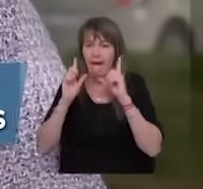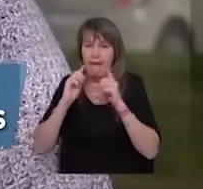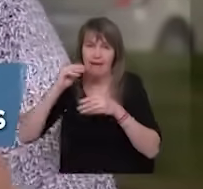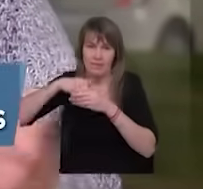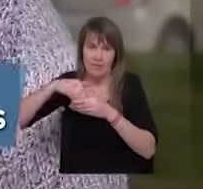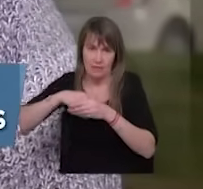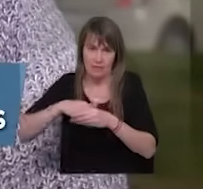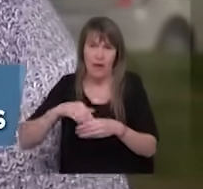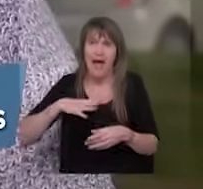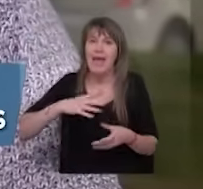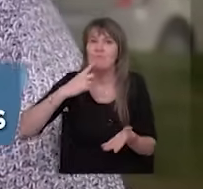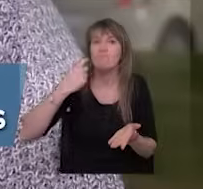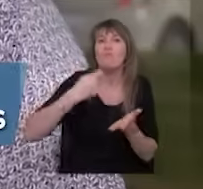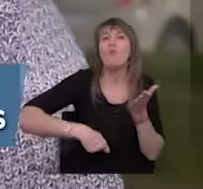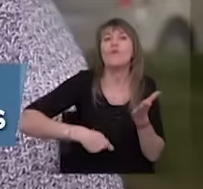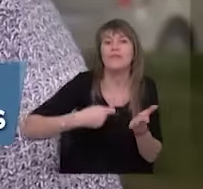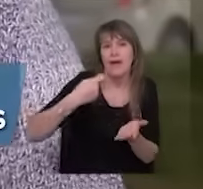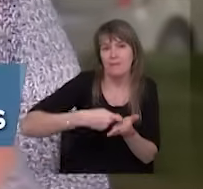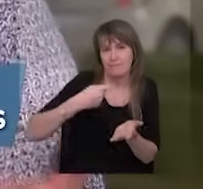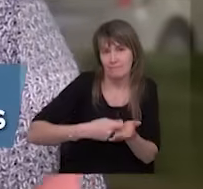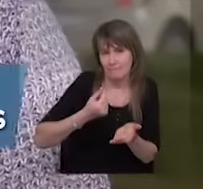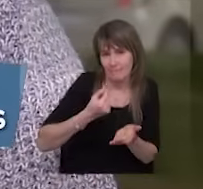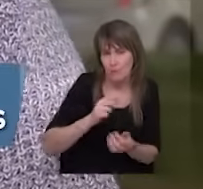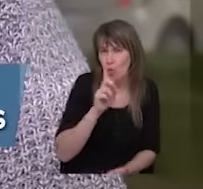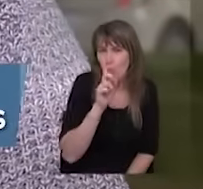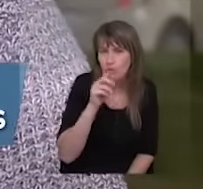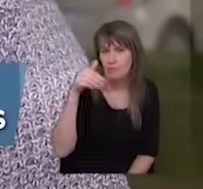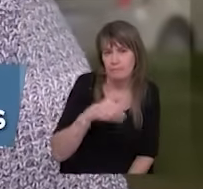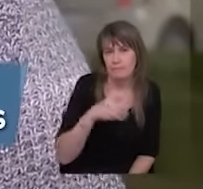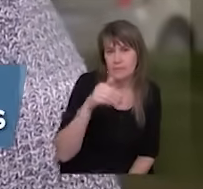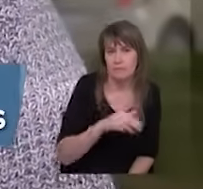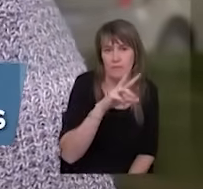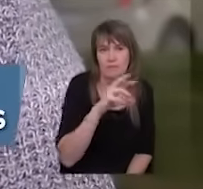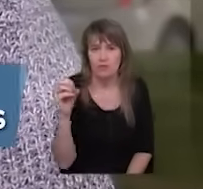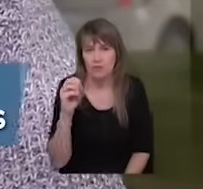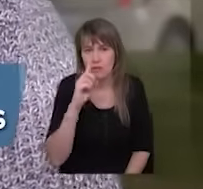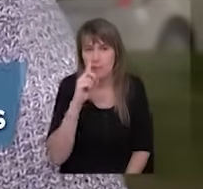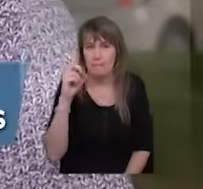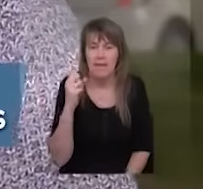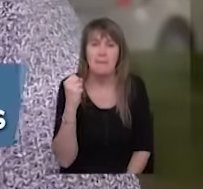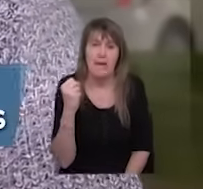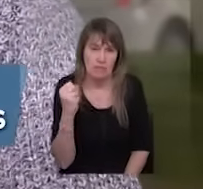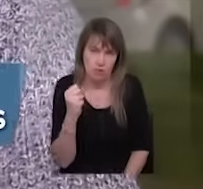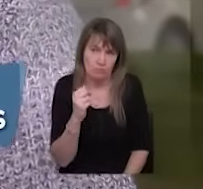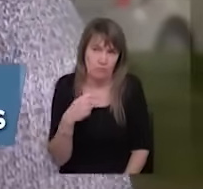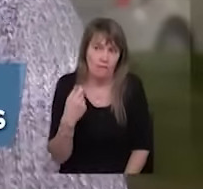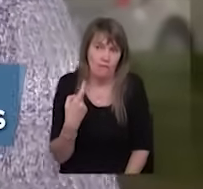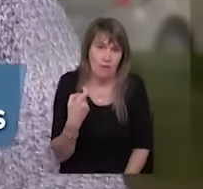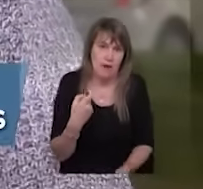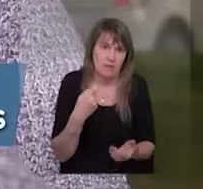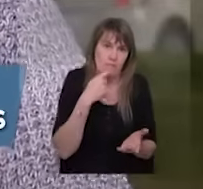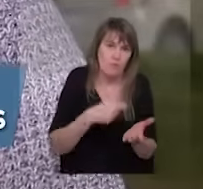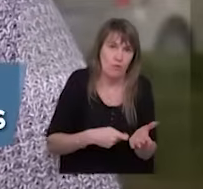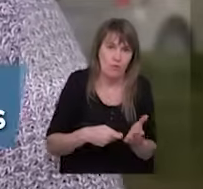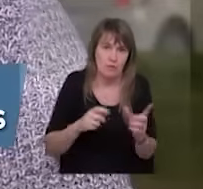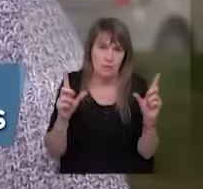establece una una multa económica de casi 800000 es importante y bueno eso también va a integrar un fondo